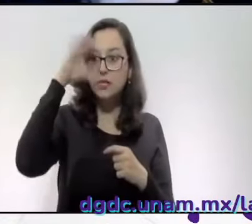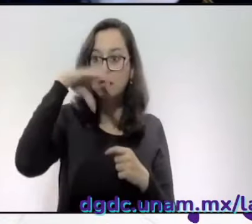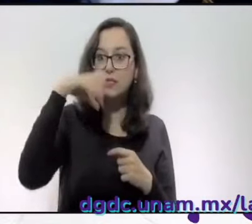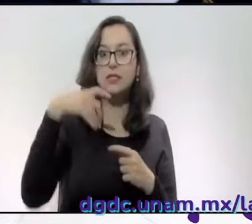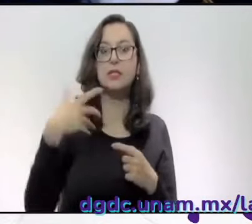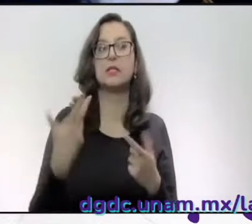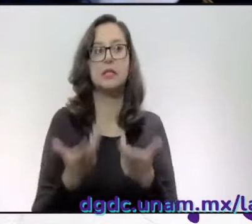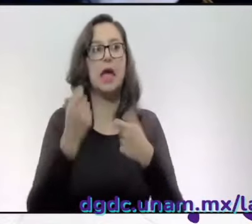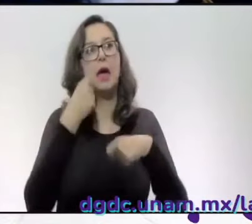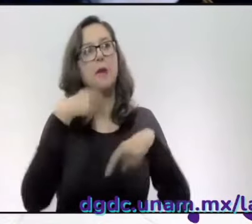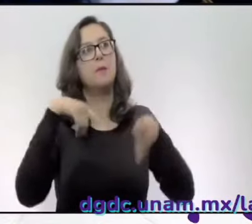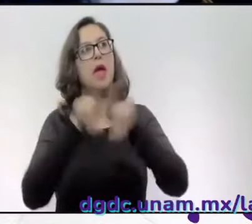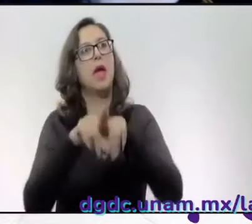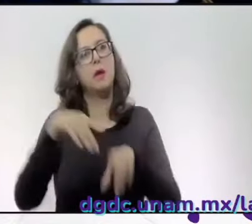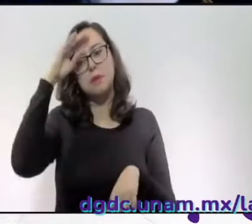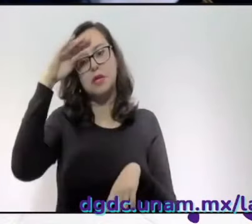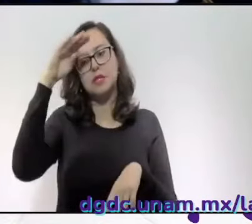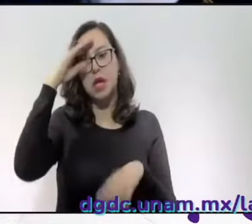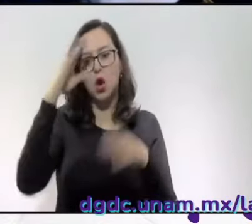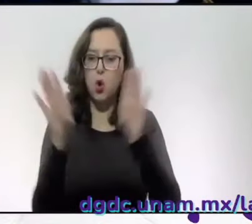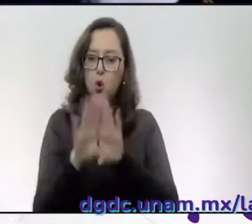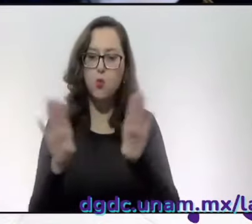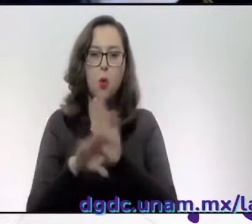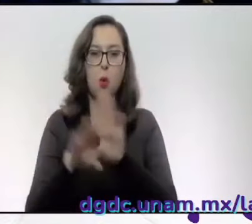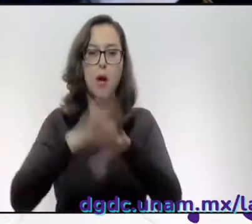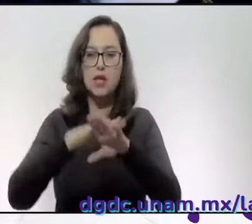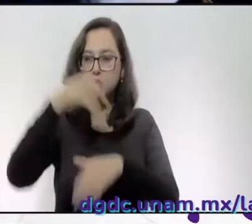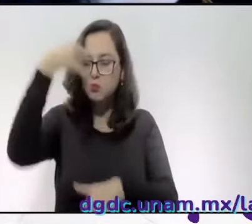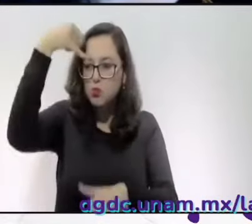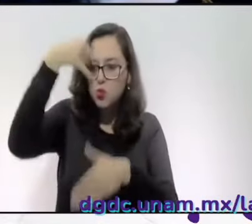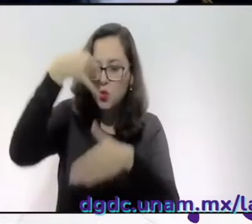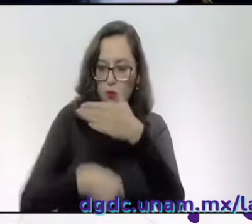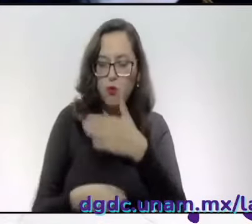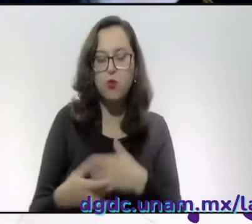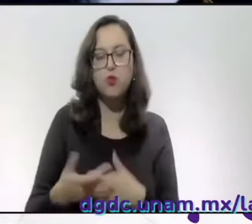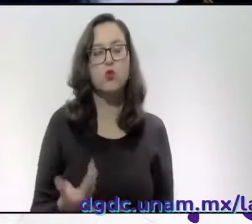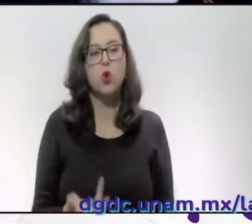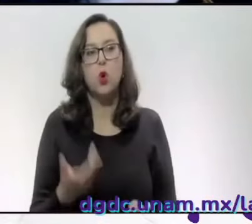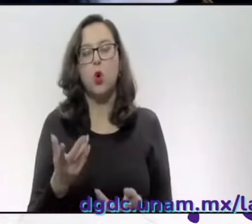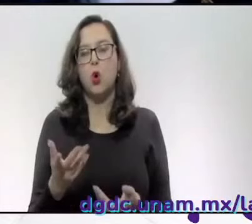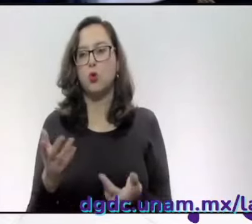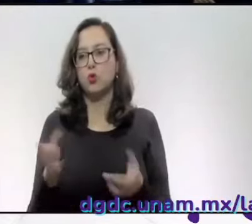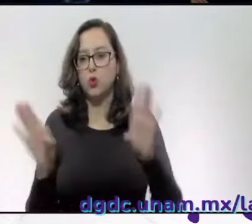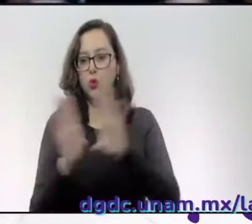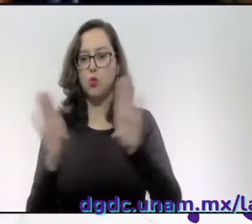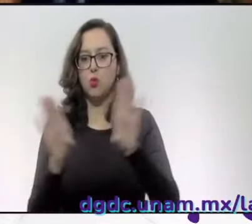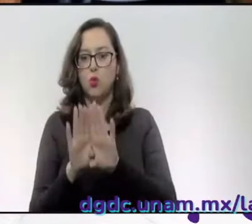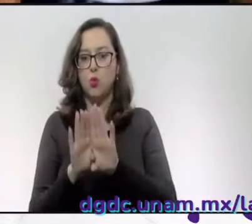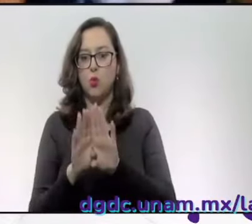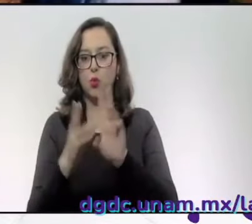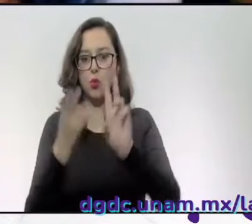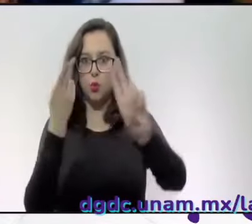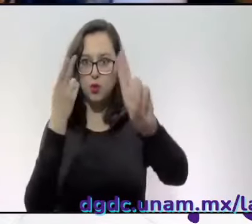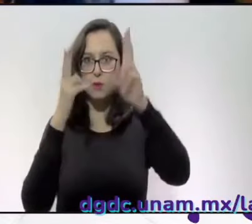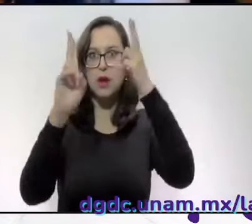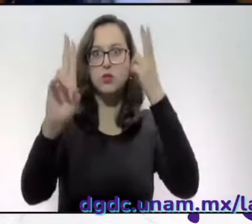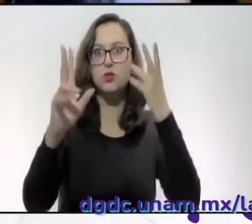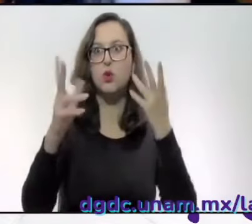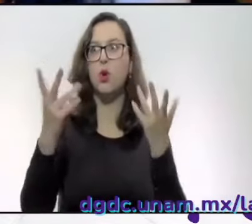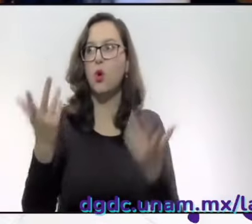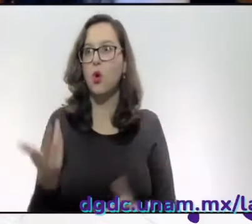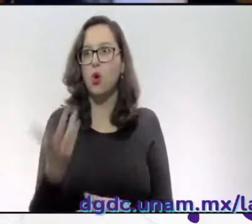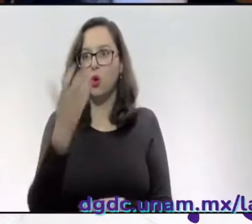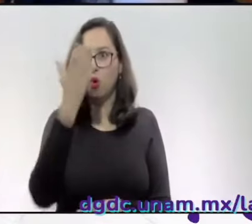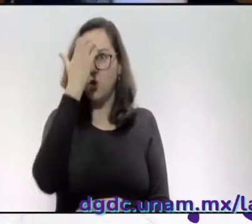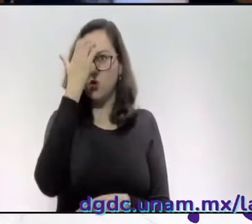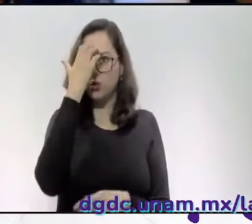más digamos, mística. Carl Sagan decía que somos la forma que tiene el universo de conocerse a sí mismo. Bueno, el universo está